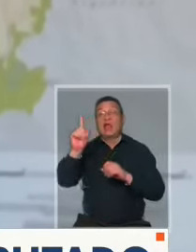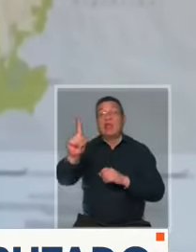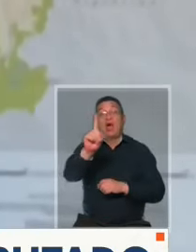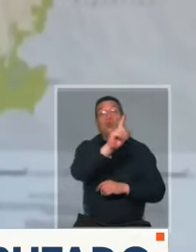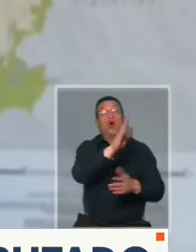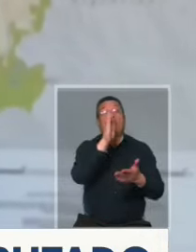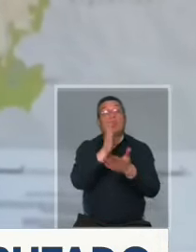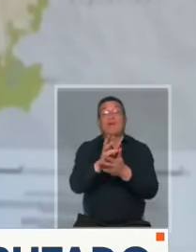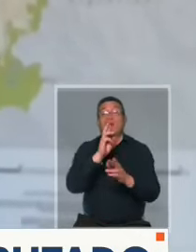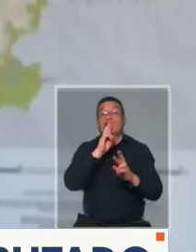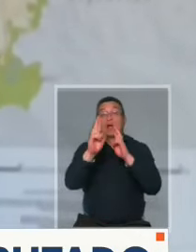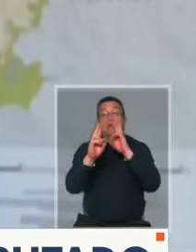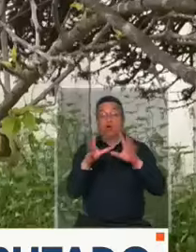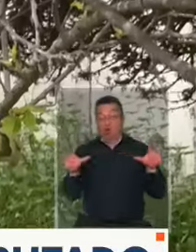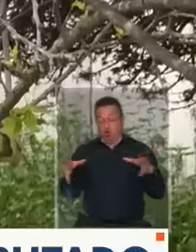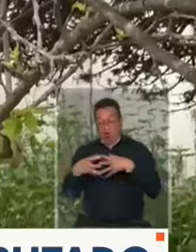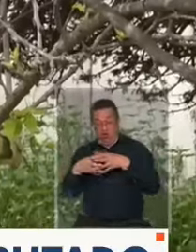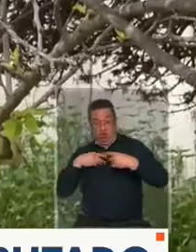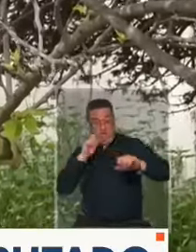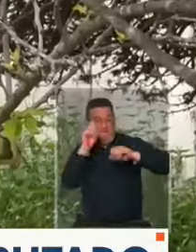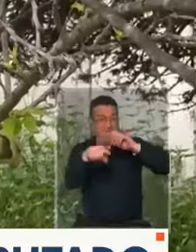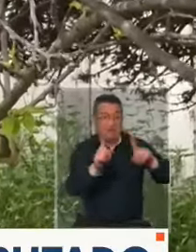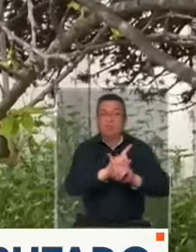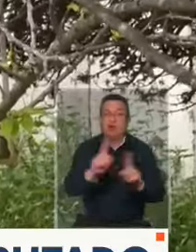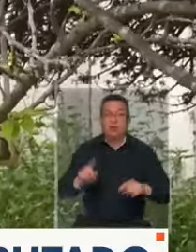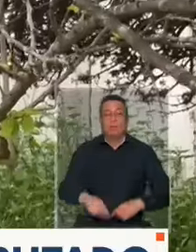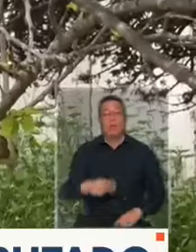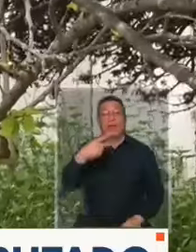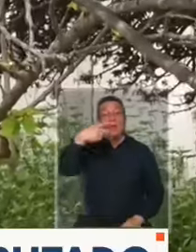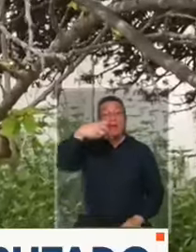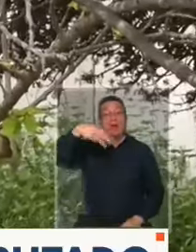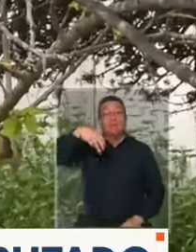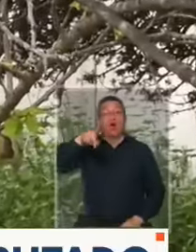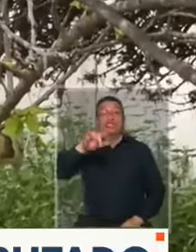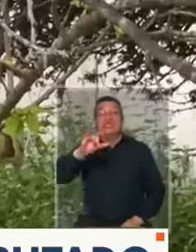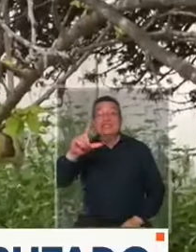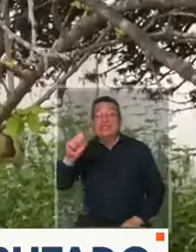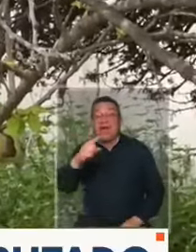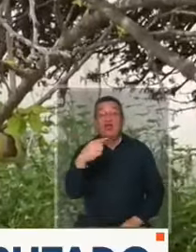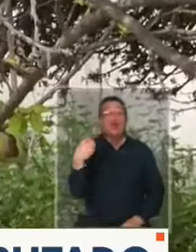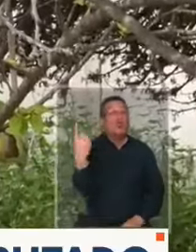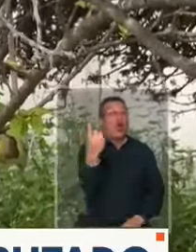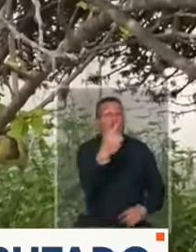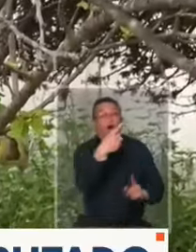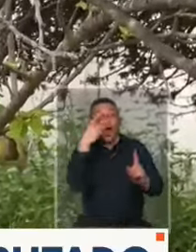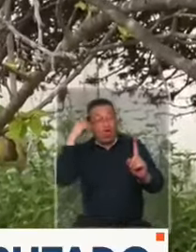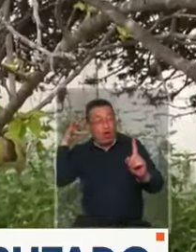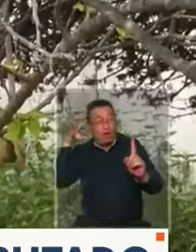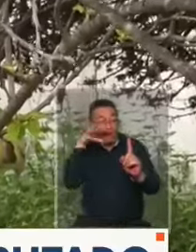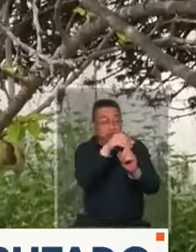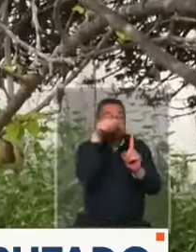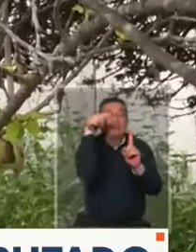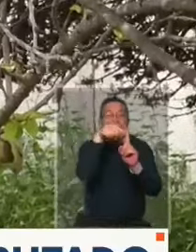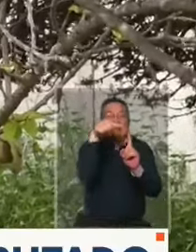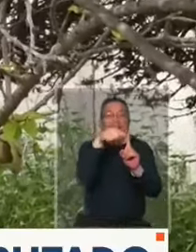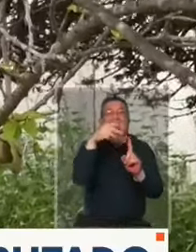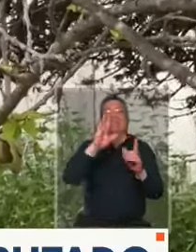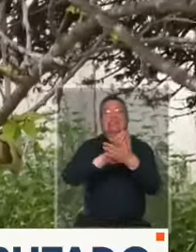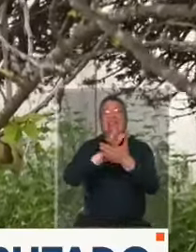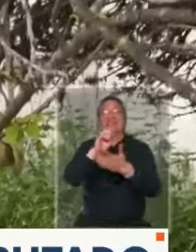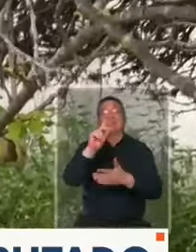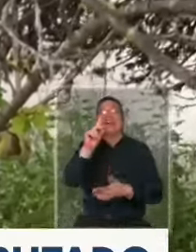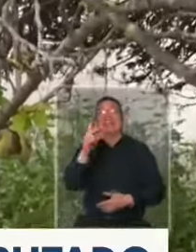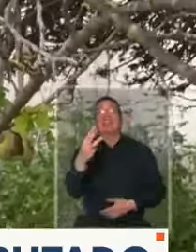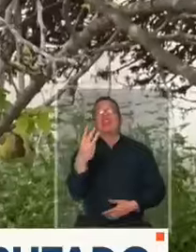responder. No hay defensas corporativas. En el caso Hermosilla, todos los caminos llevan a Chadwick. Llegó el